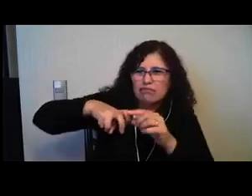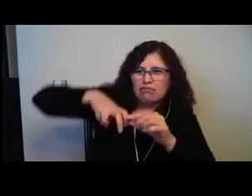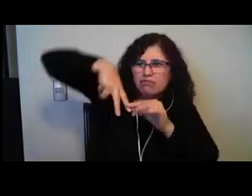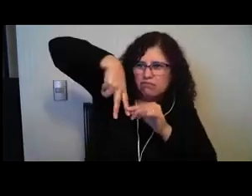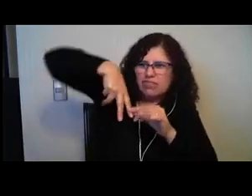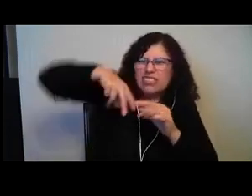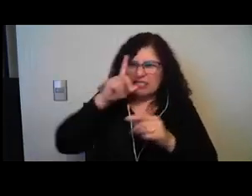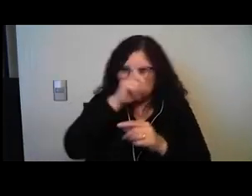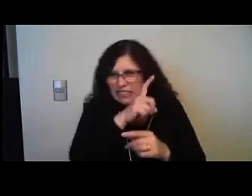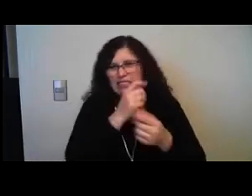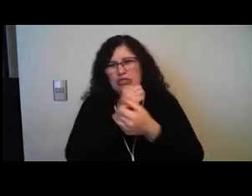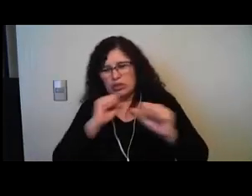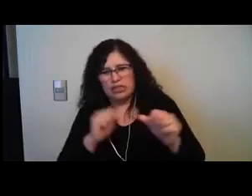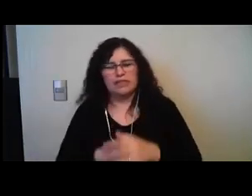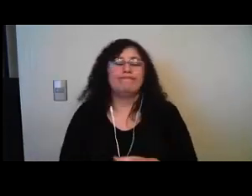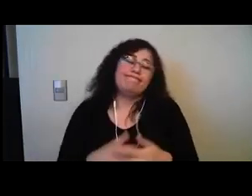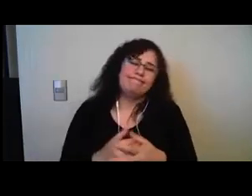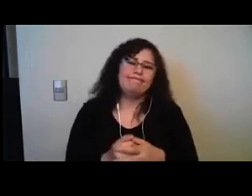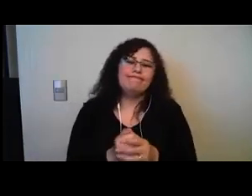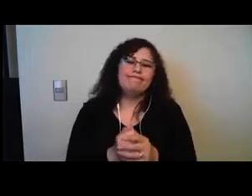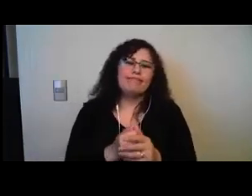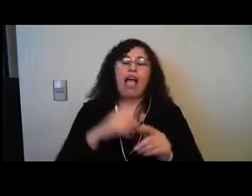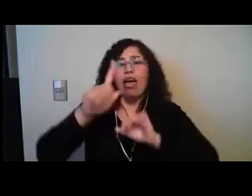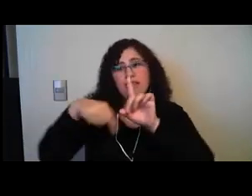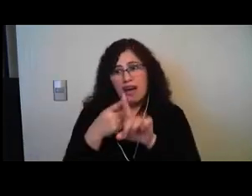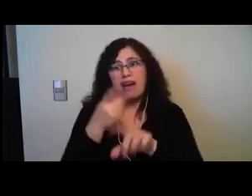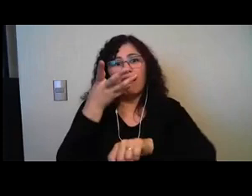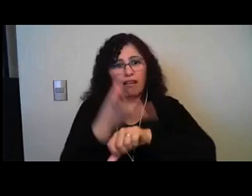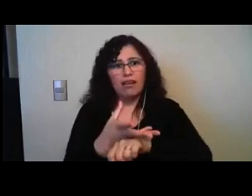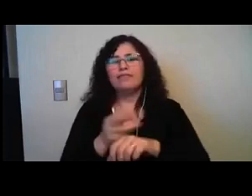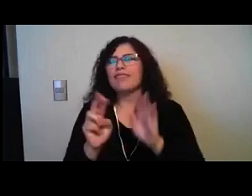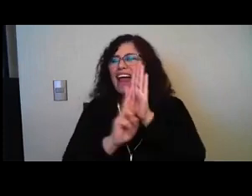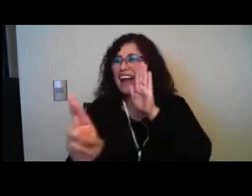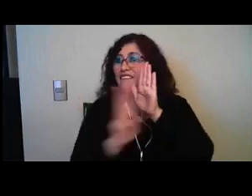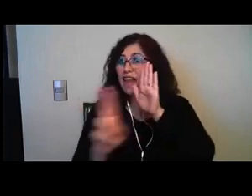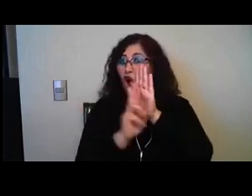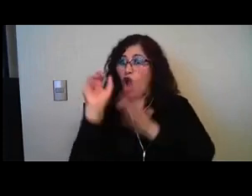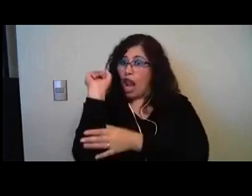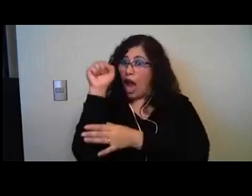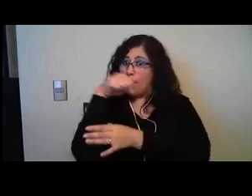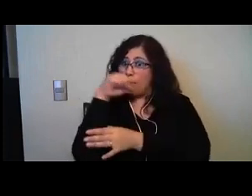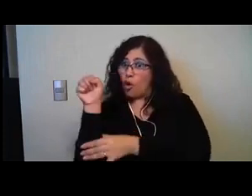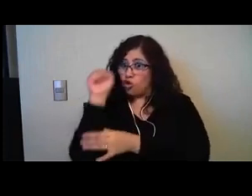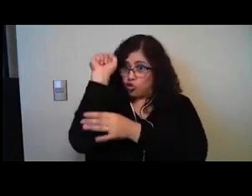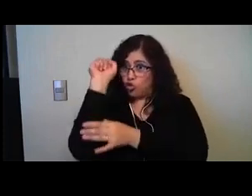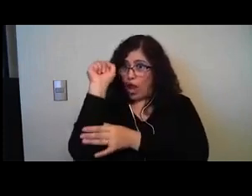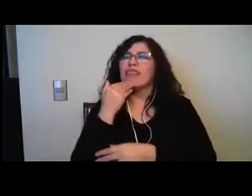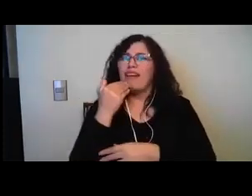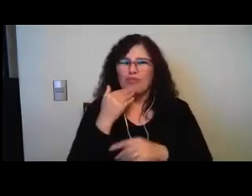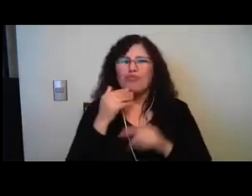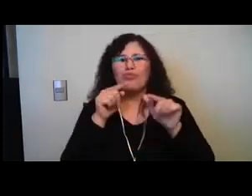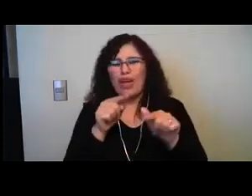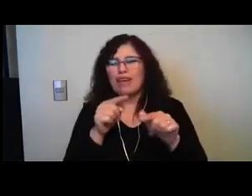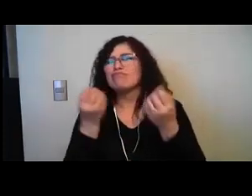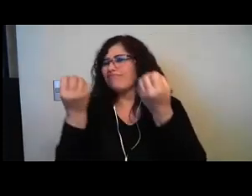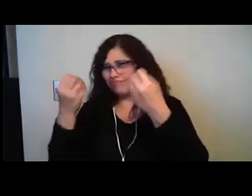¿ya? Y además existen alteraciones en los reflejos posturales, ya que es uno de los síntomas más incapacitantes de la